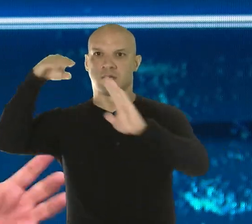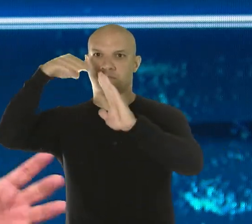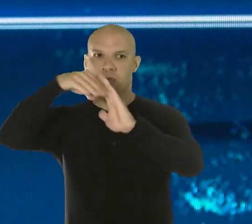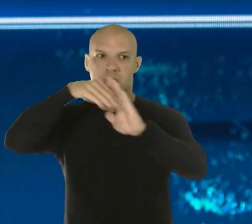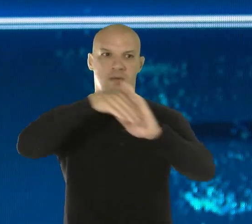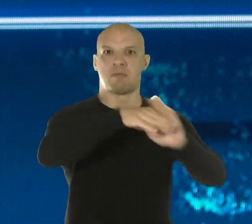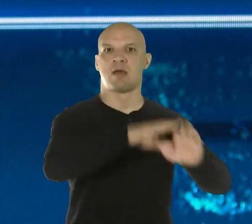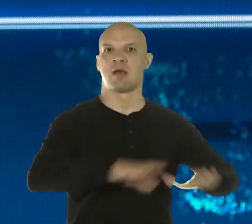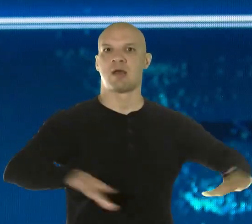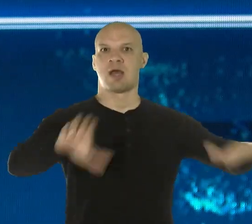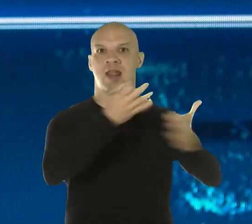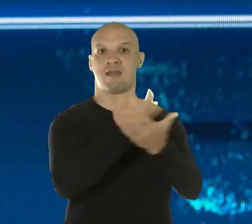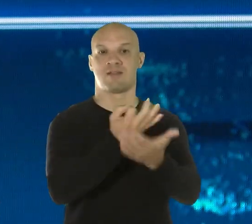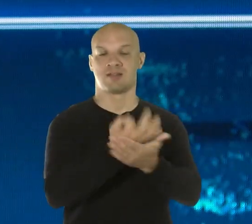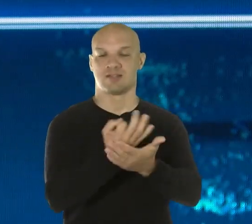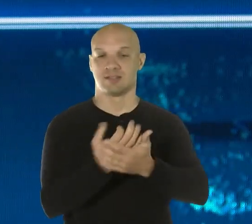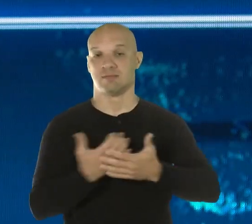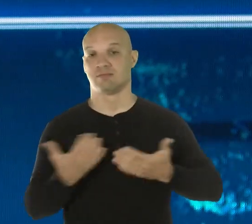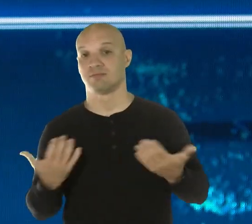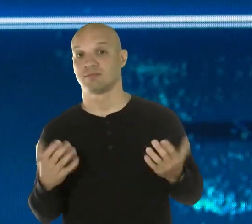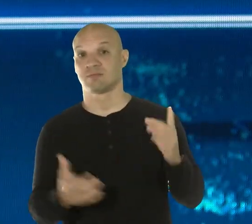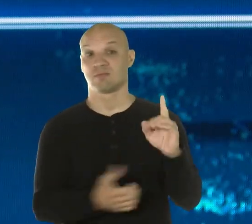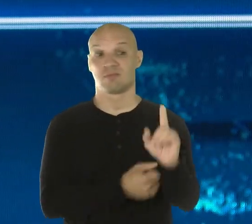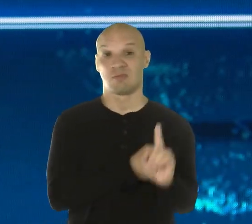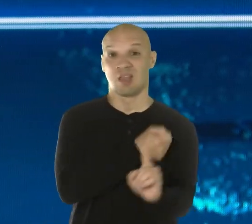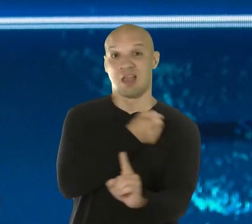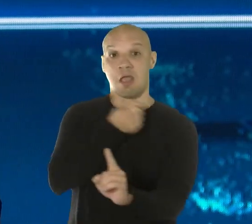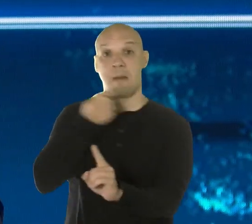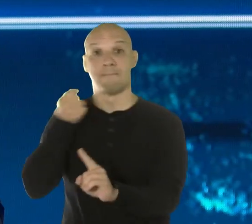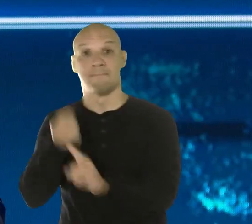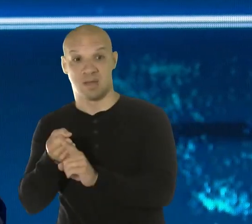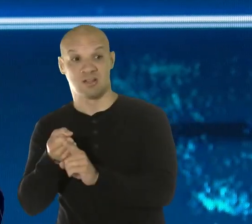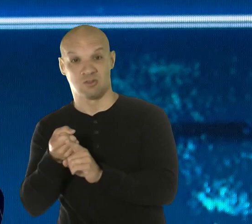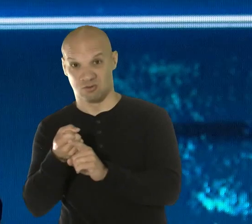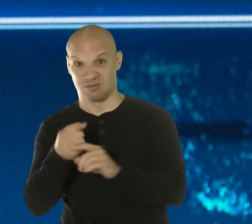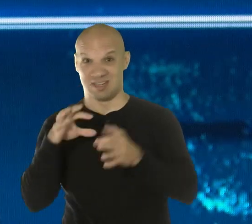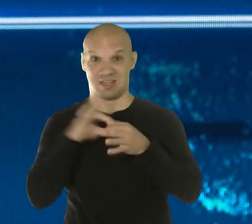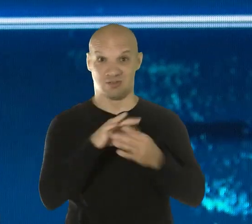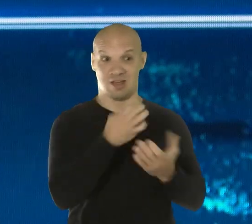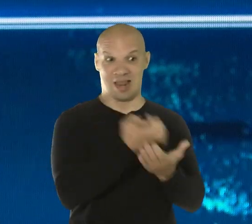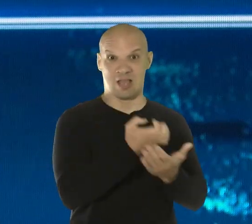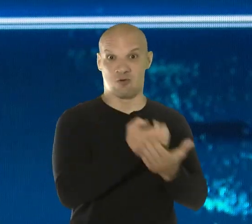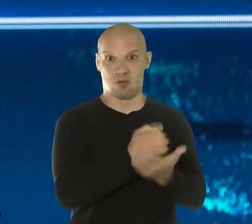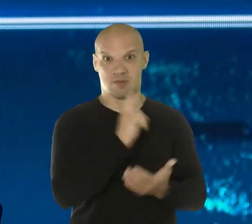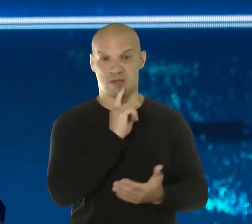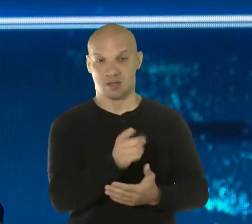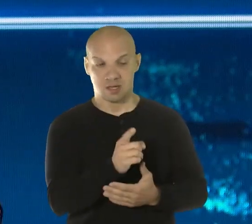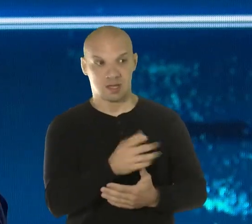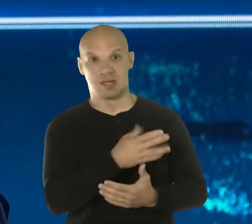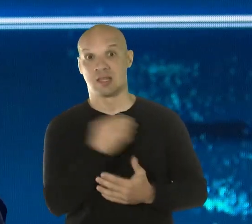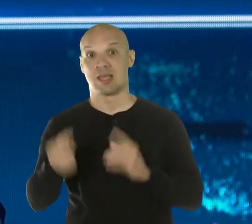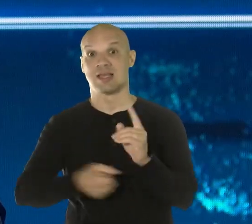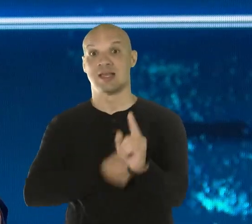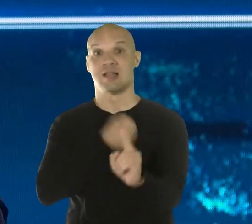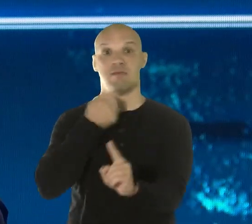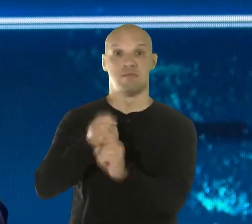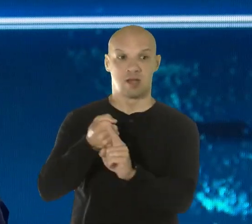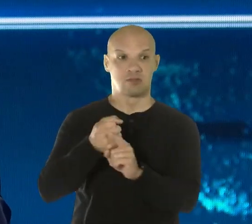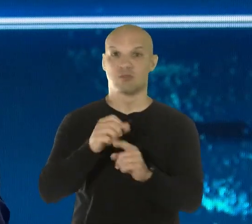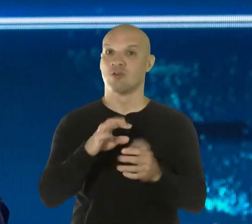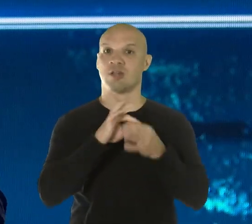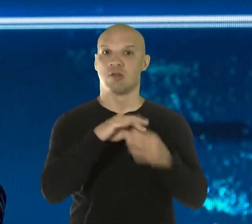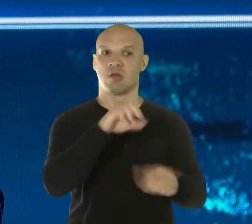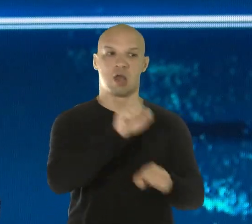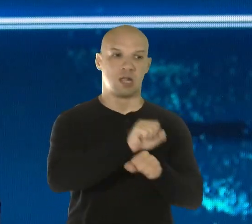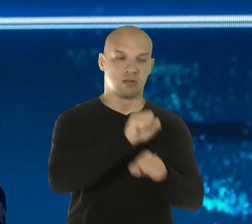financiero y el impacto que eso tuvo sobre la economía real y el impacto que tuvo sobre el empleo, sobre las